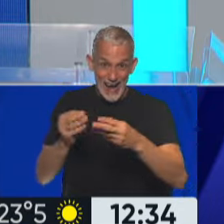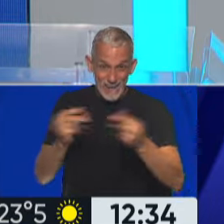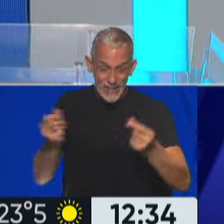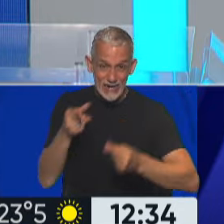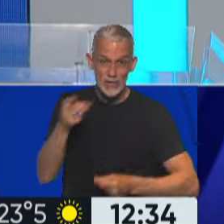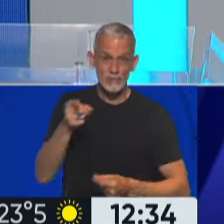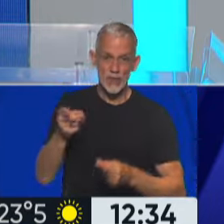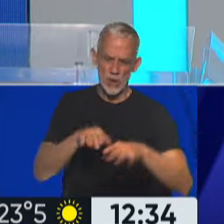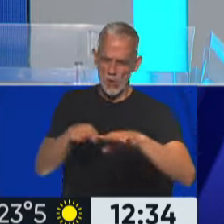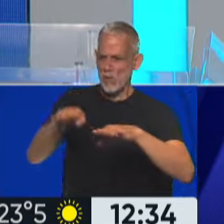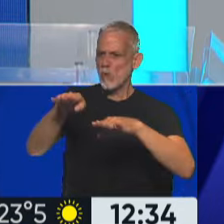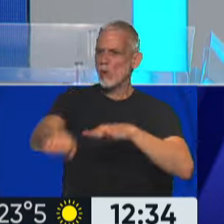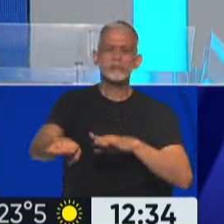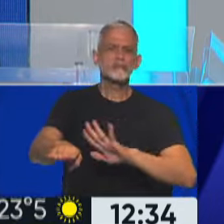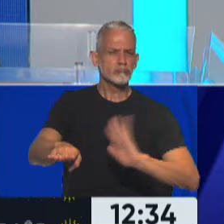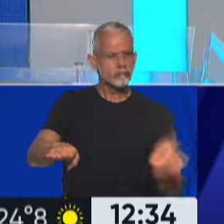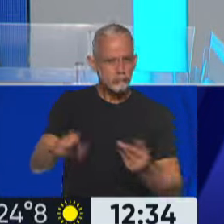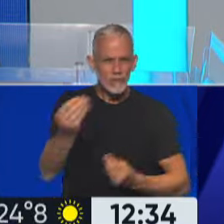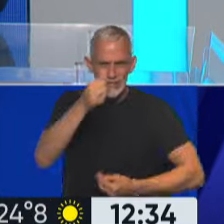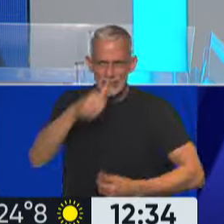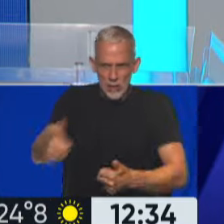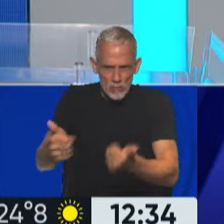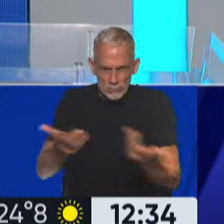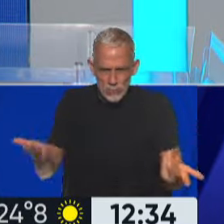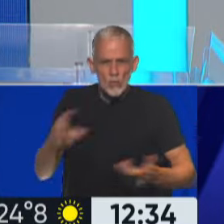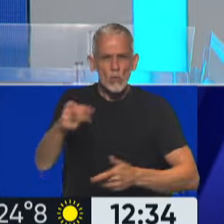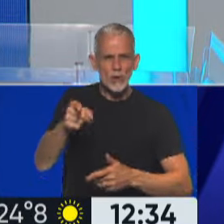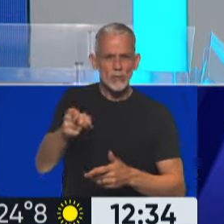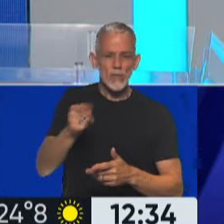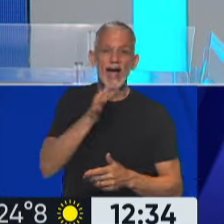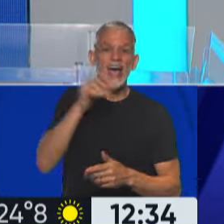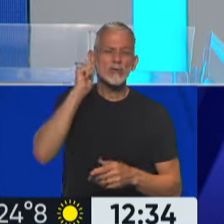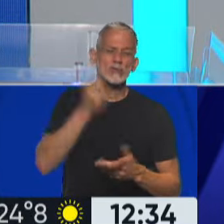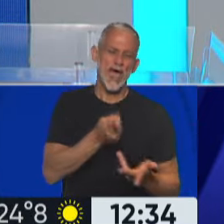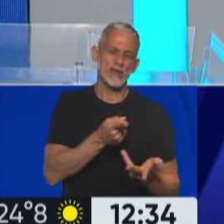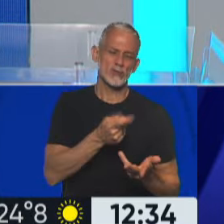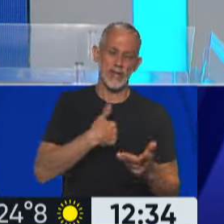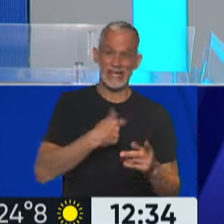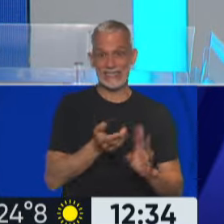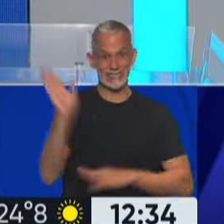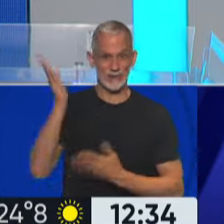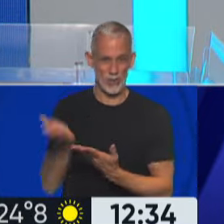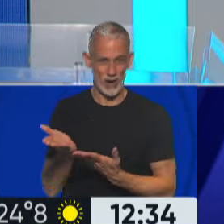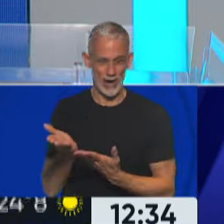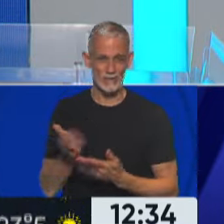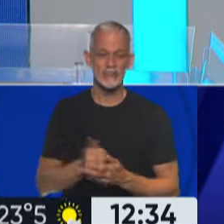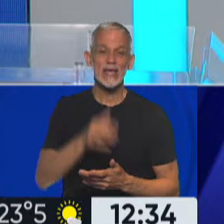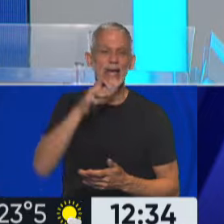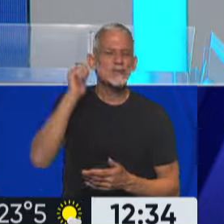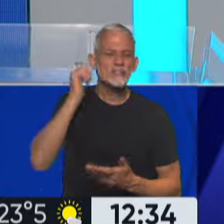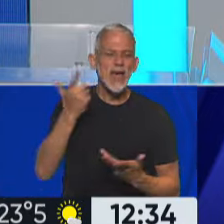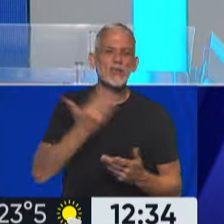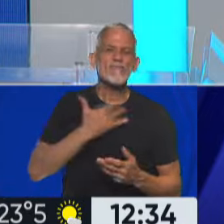una posición brillante un fin de semana soñado para un chico que se fue a los 14 años como decían ustedes se fue